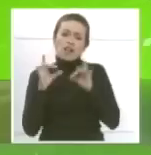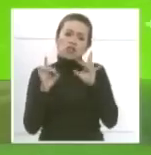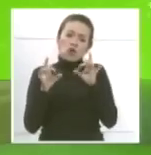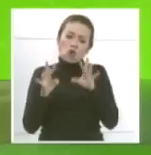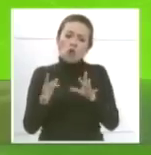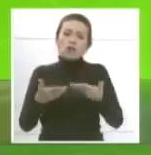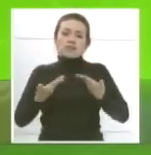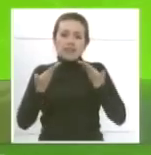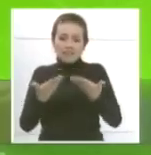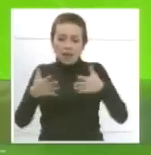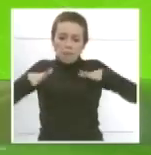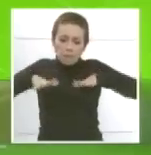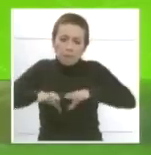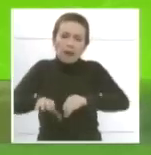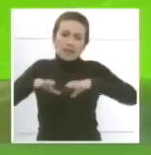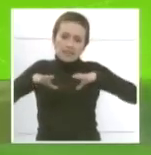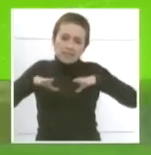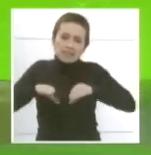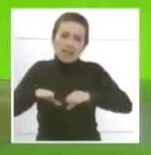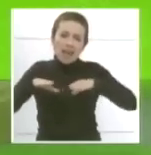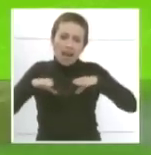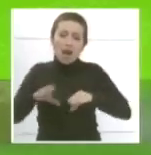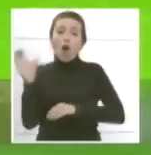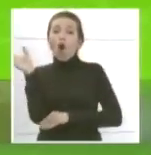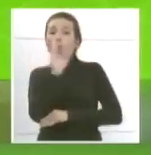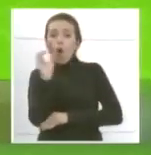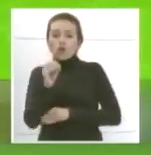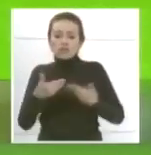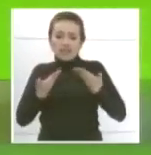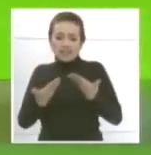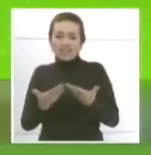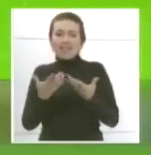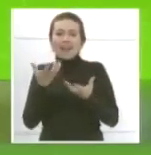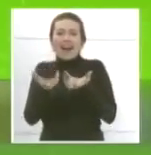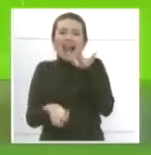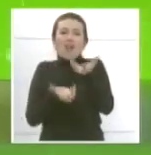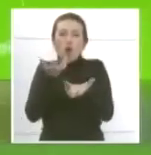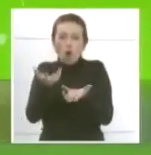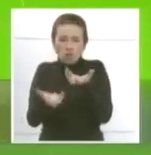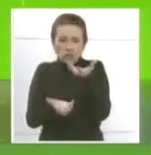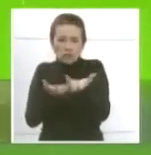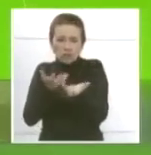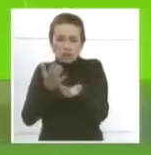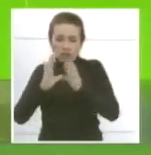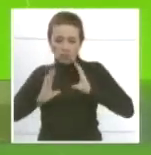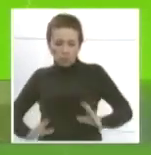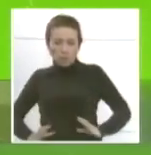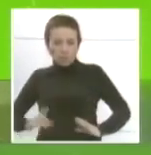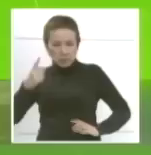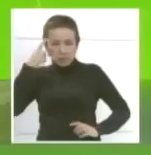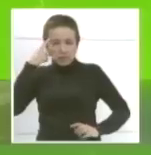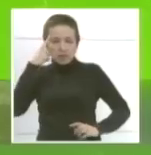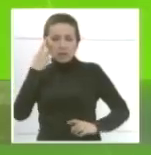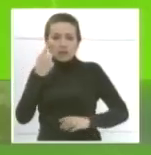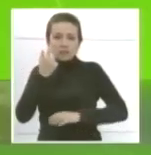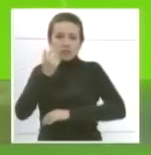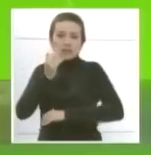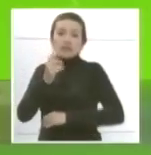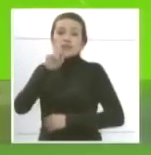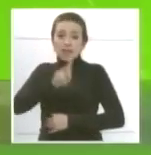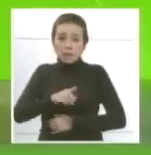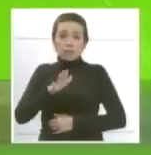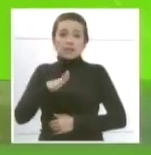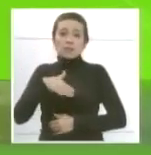calor, masaje, una serie que eso generalmente está a mano de medicina física. Y se hace, por ejemplo, la